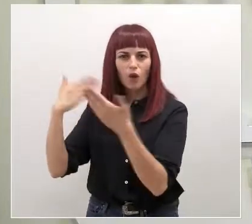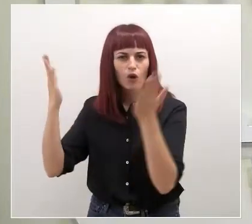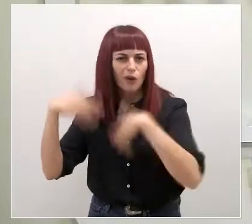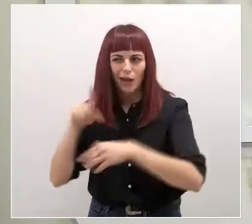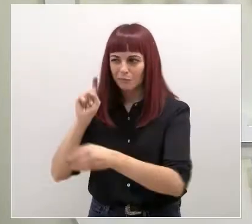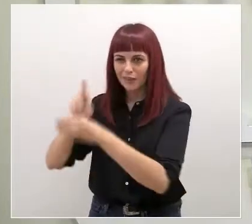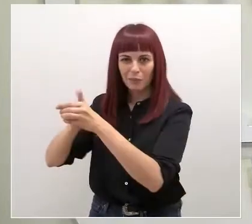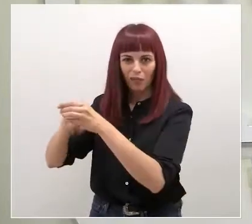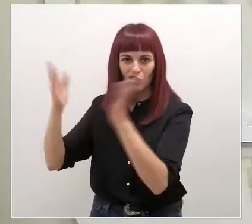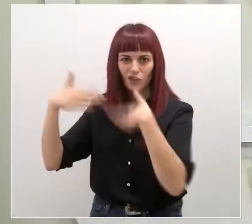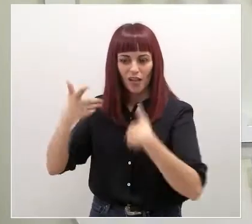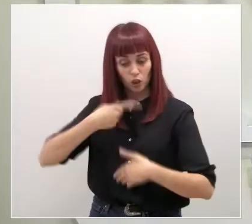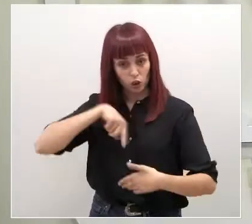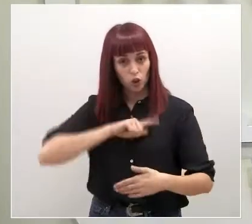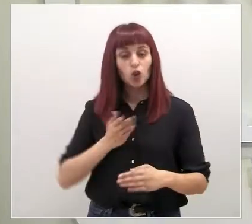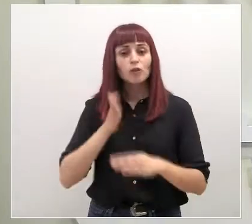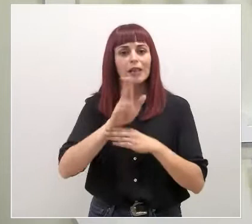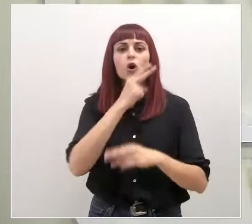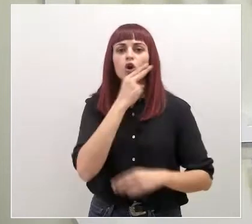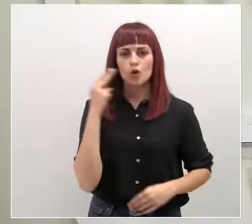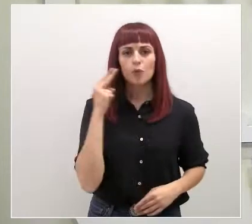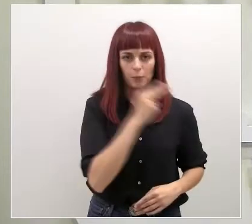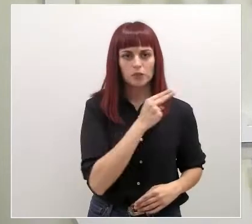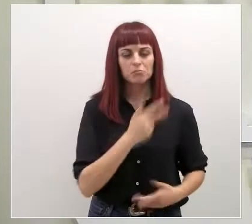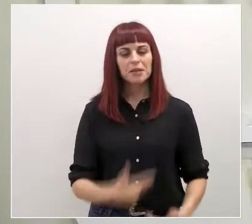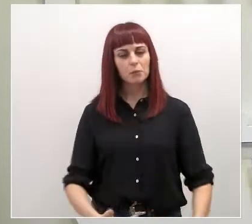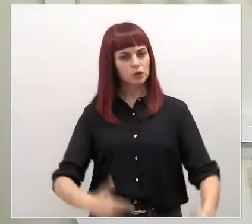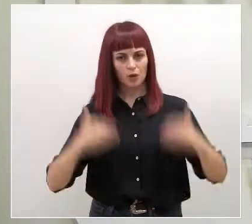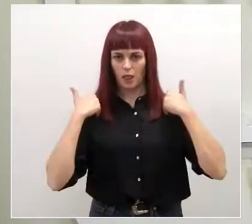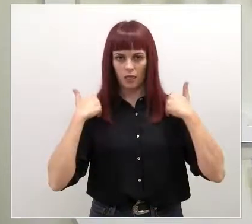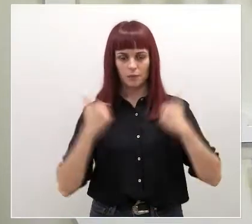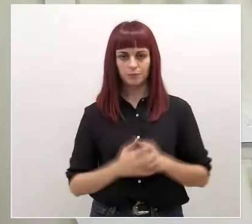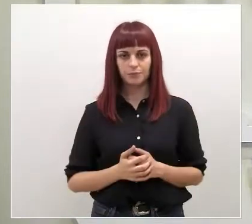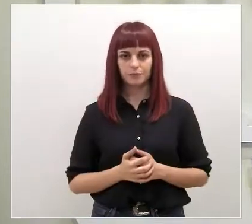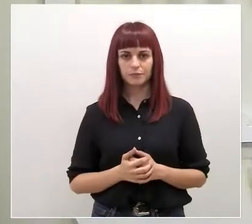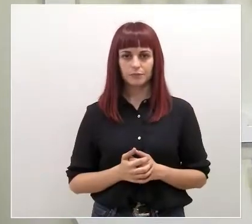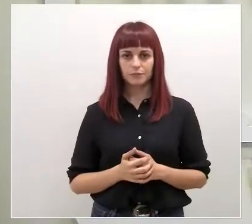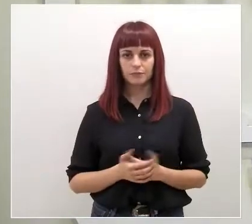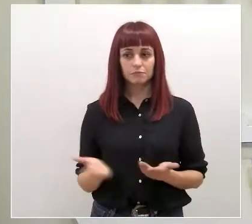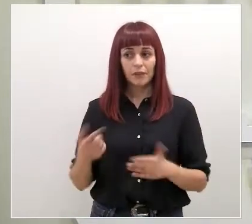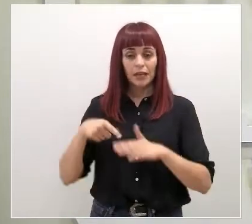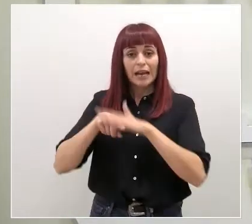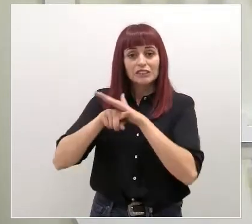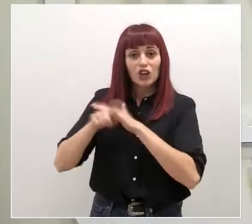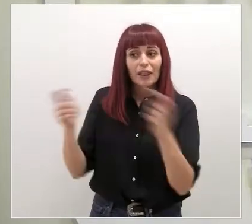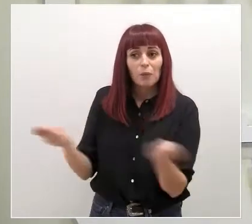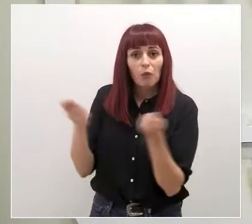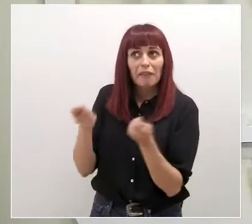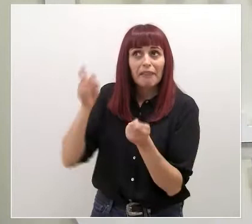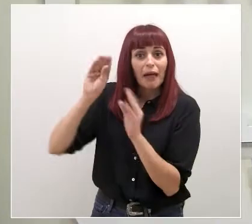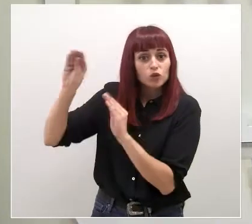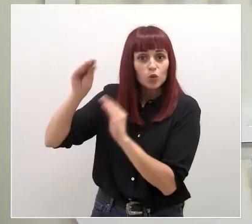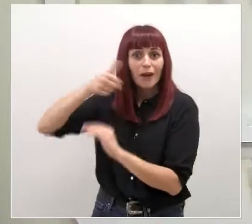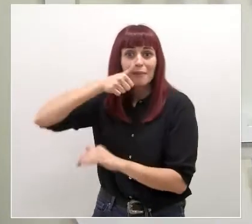participación, nosotros ofrecemos compromiso y responsabilidad. Y frente a las operaciones de marketing hueco de